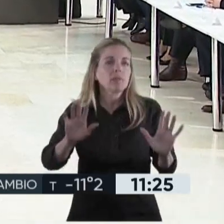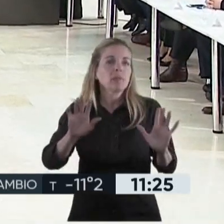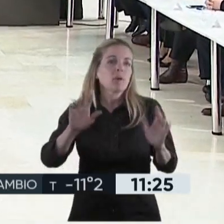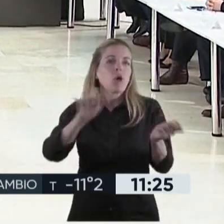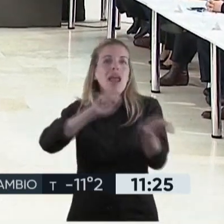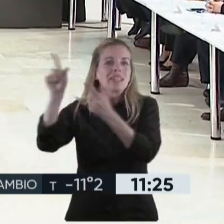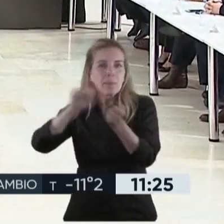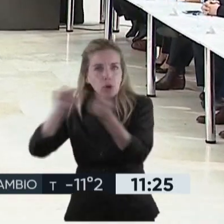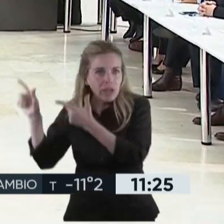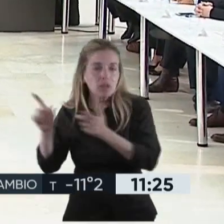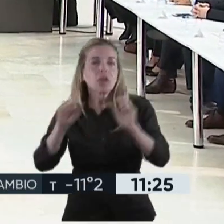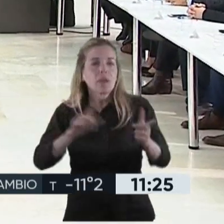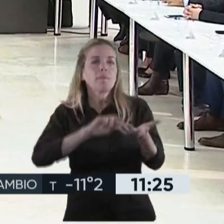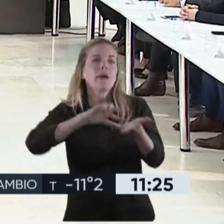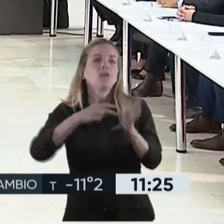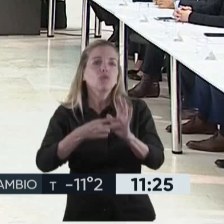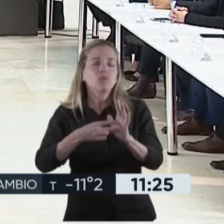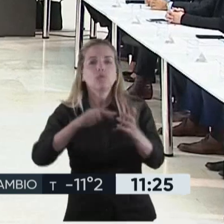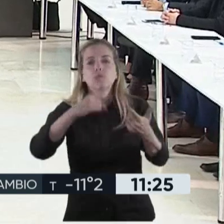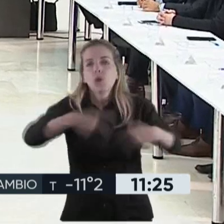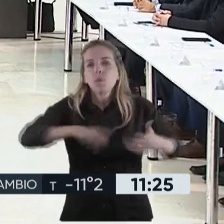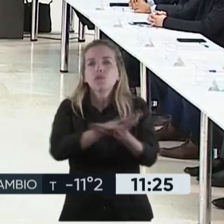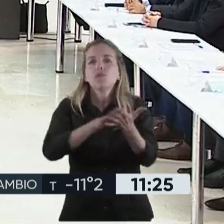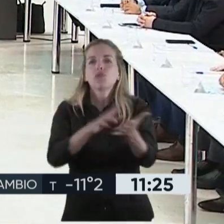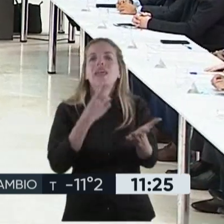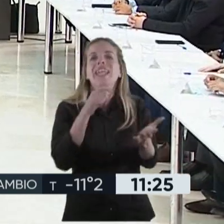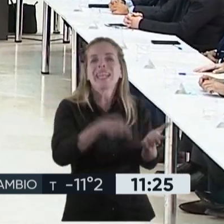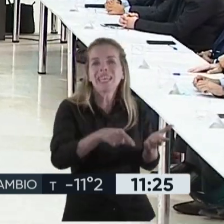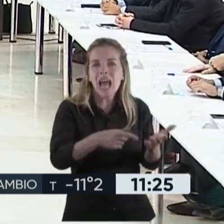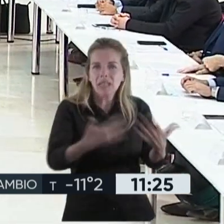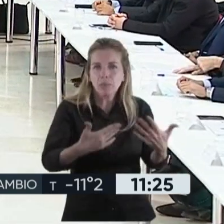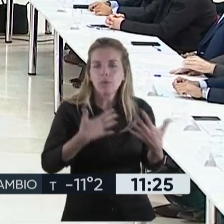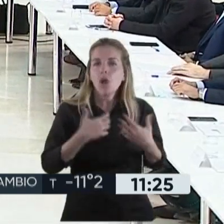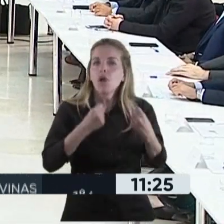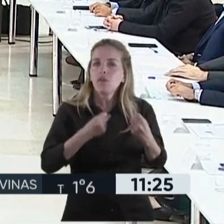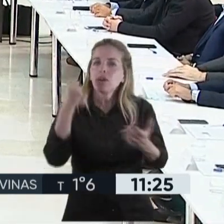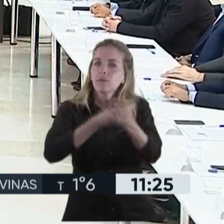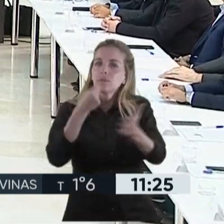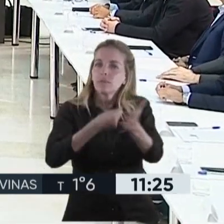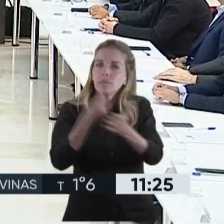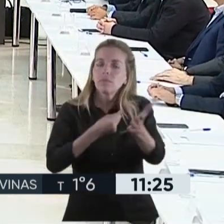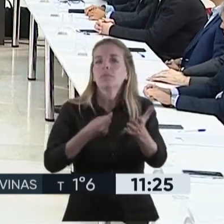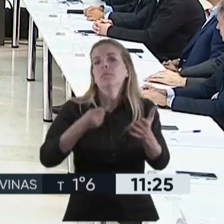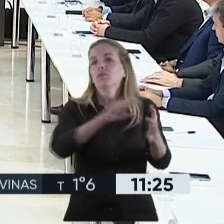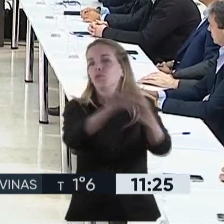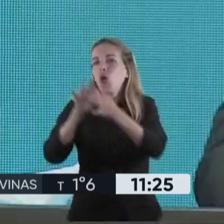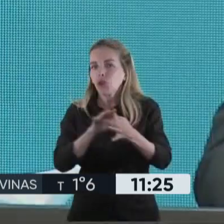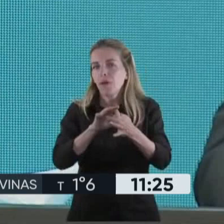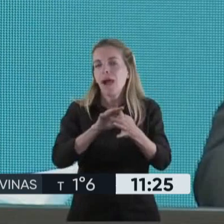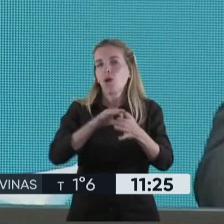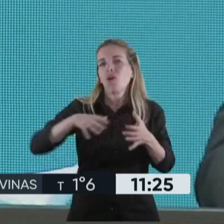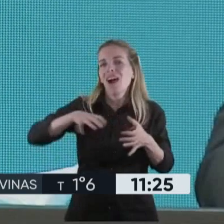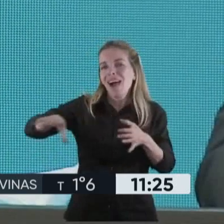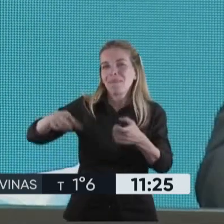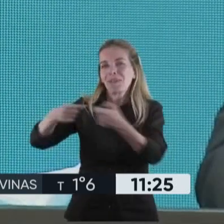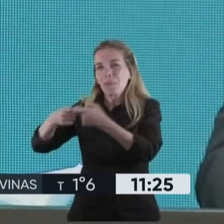restricción energética, y creo que vamos a conseguirlo con esfuerzo y con trabajo conjunto del sector público y del